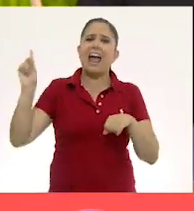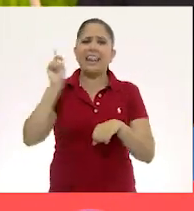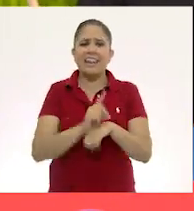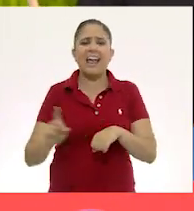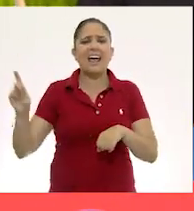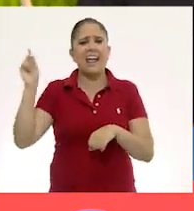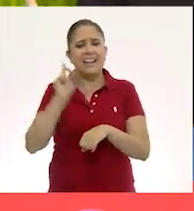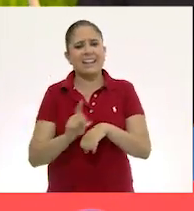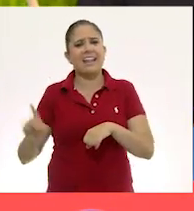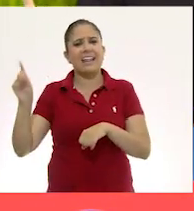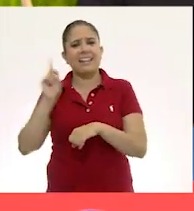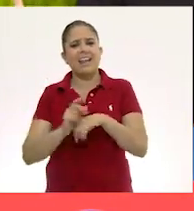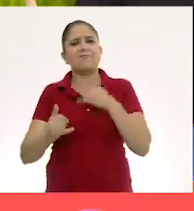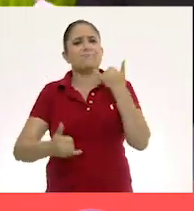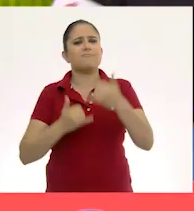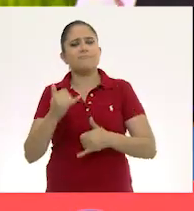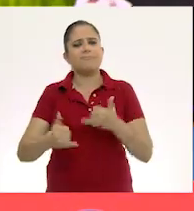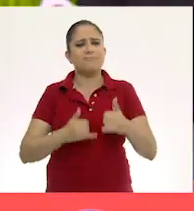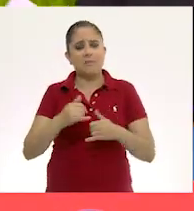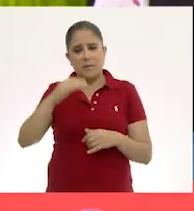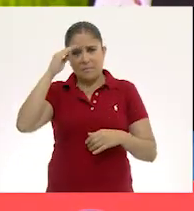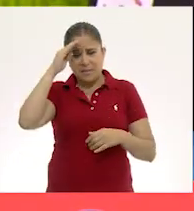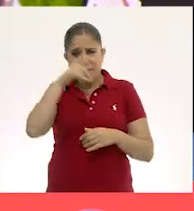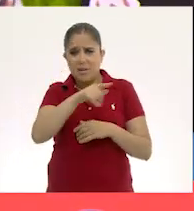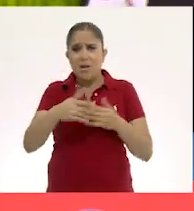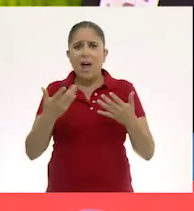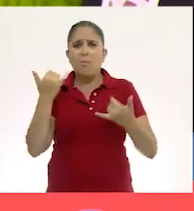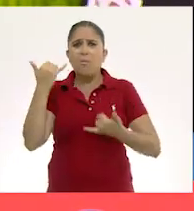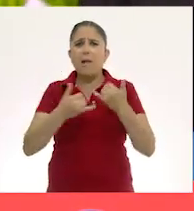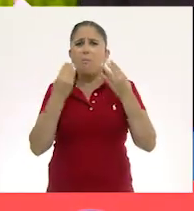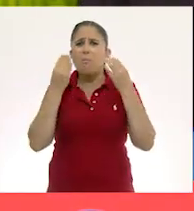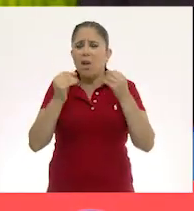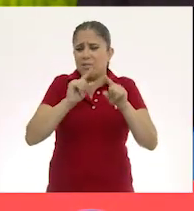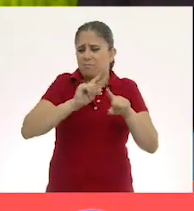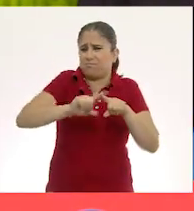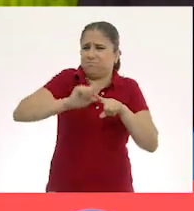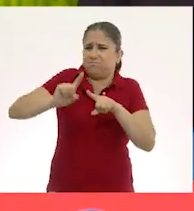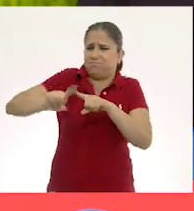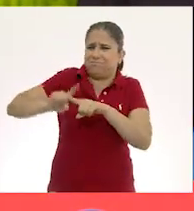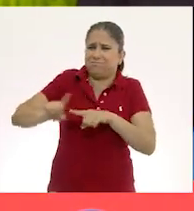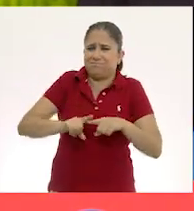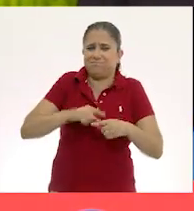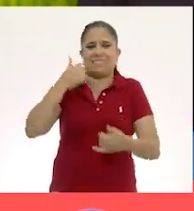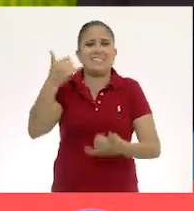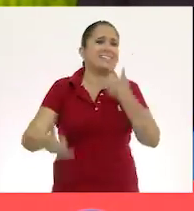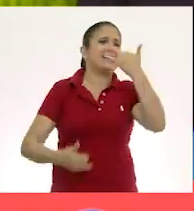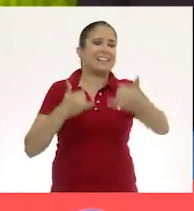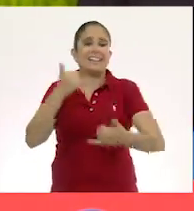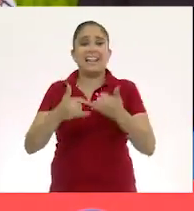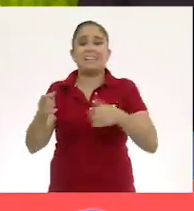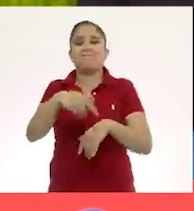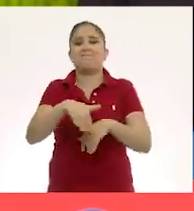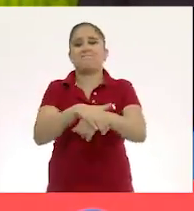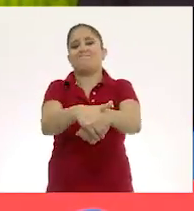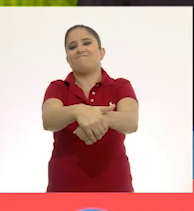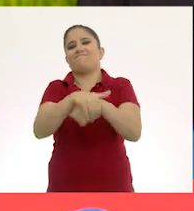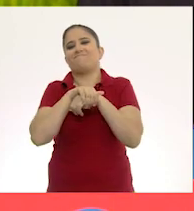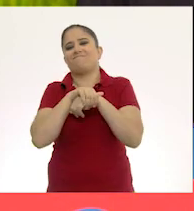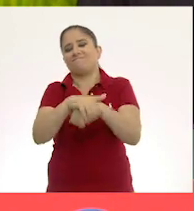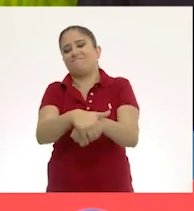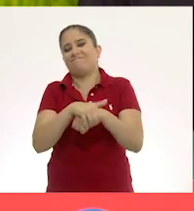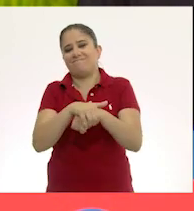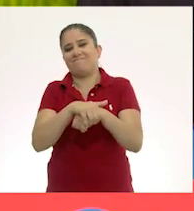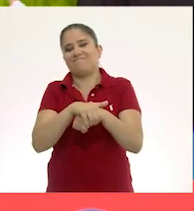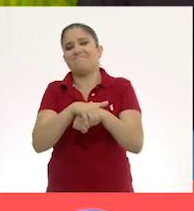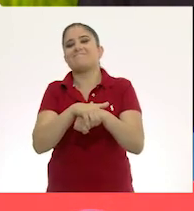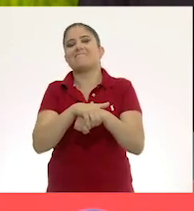días enteros. Hola. E inventaron cientos de juegos nuevos que finalmente los hicieron amigos y los ayudaron